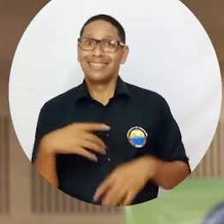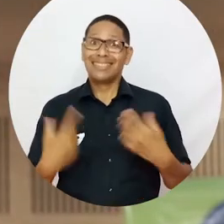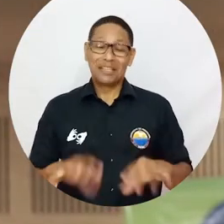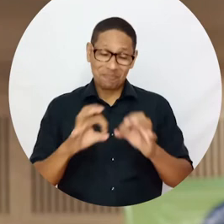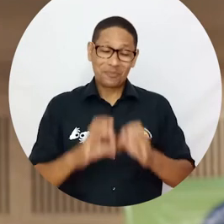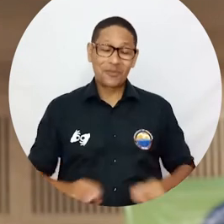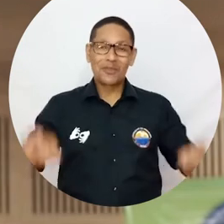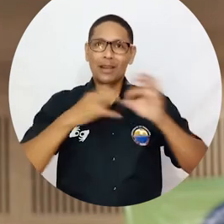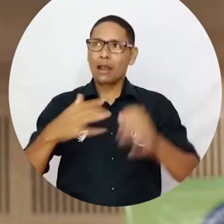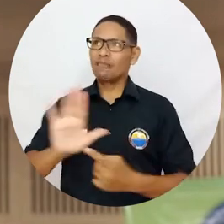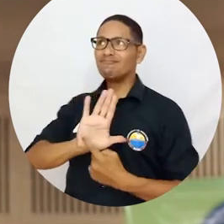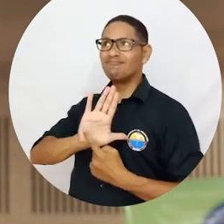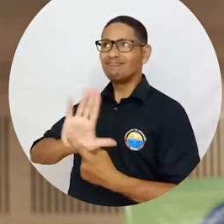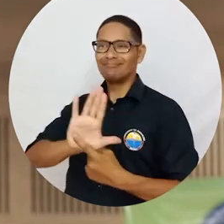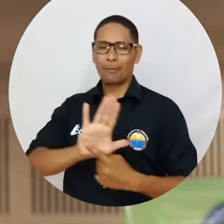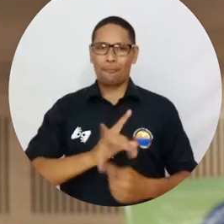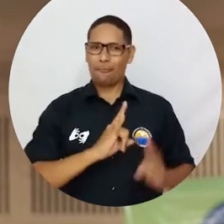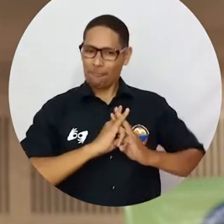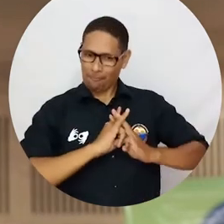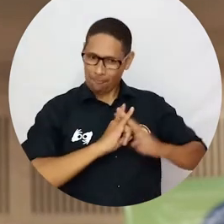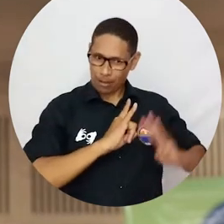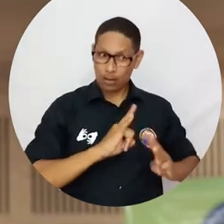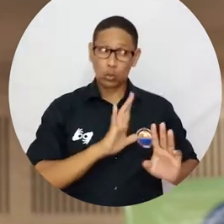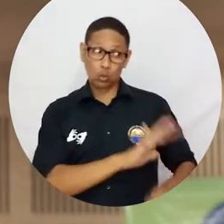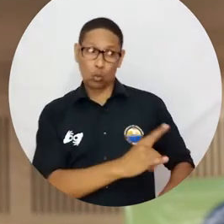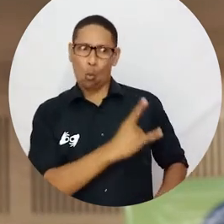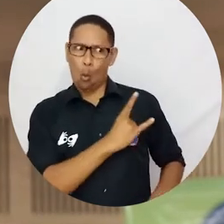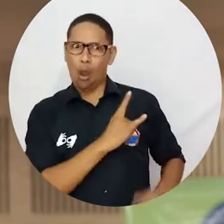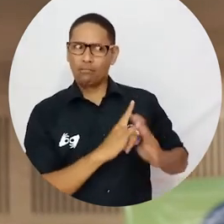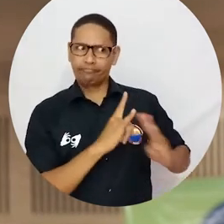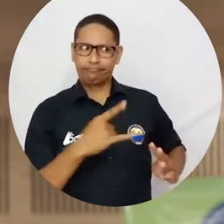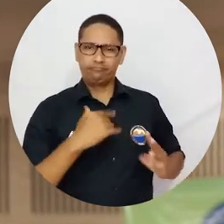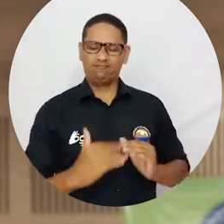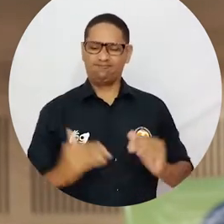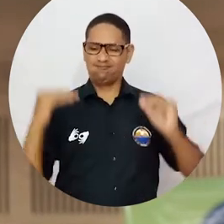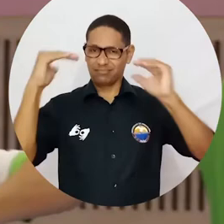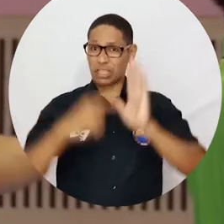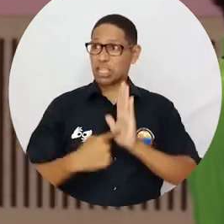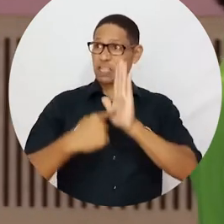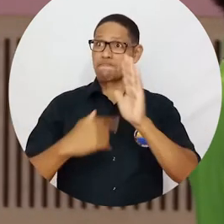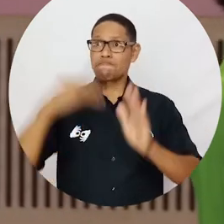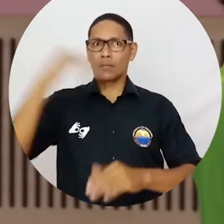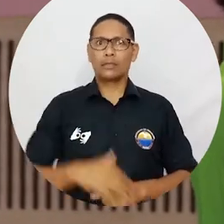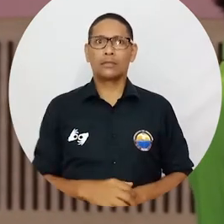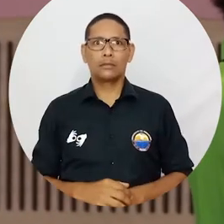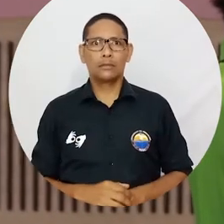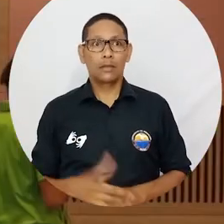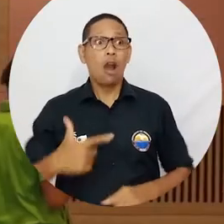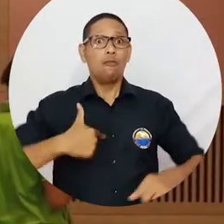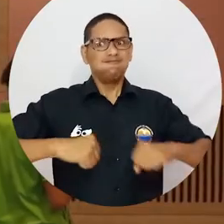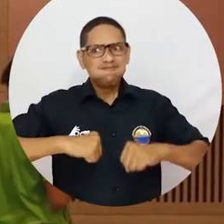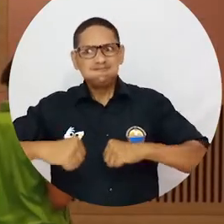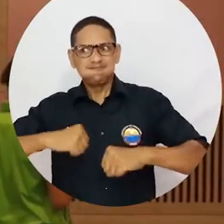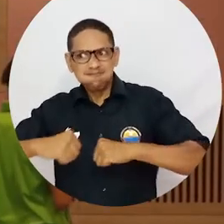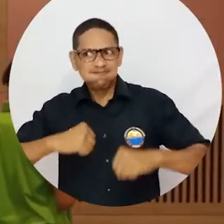la representación de la universidad, para dejar en alto siempre el nombre de nuestra alma mater. Con su destacada actuación, los